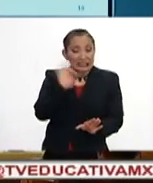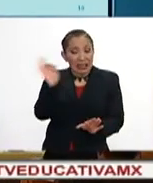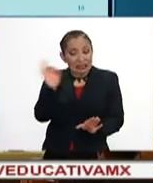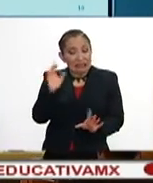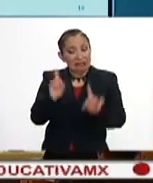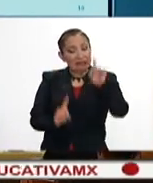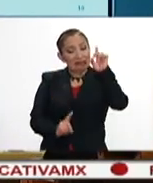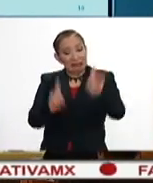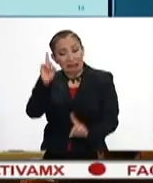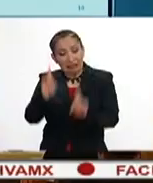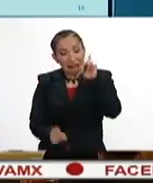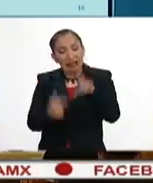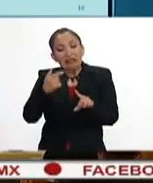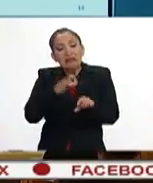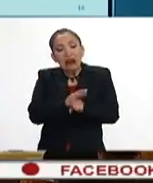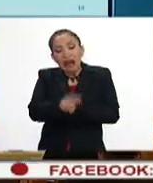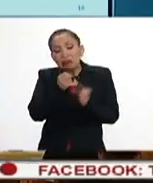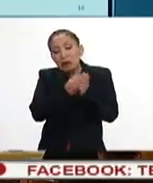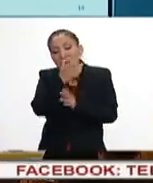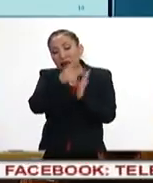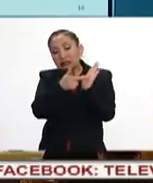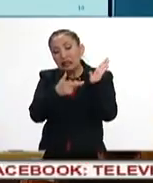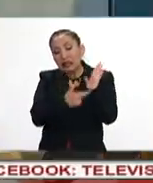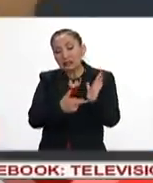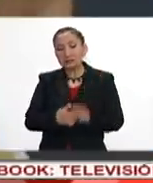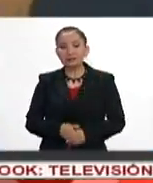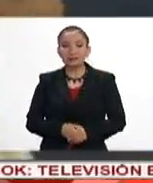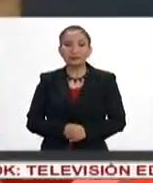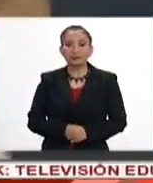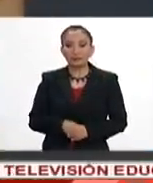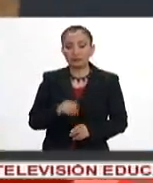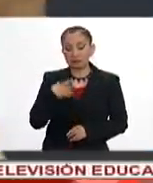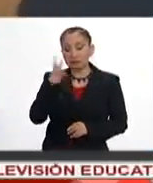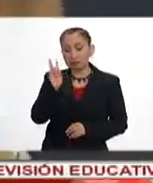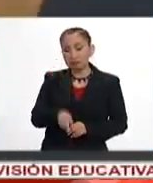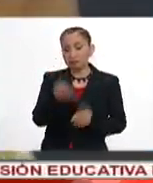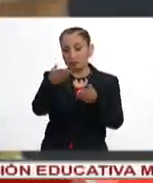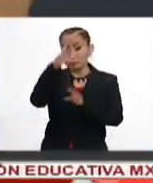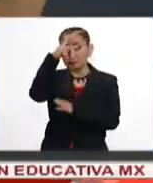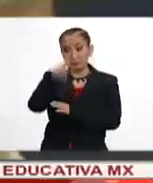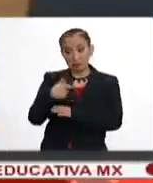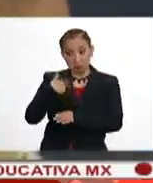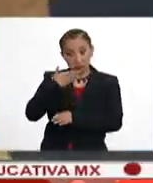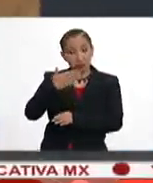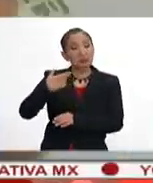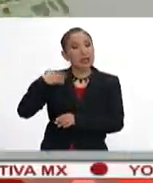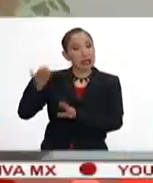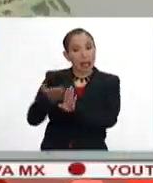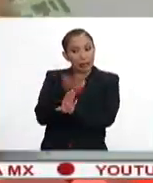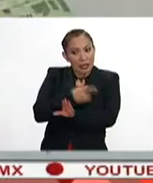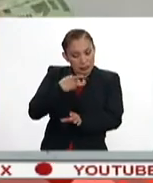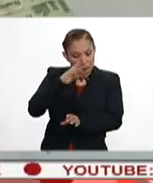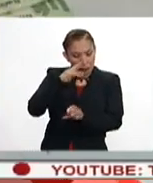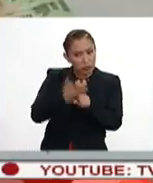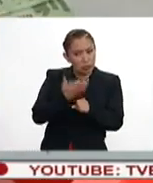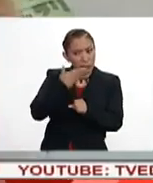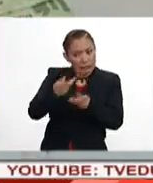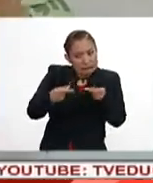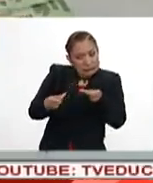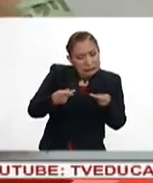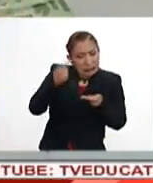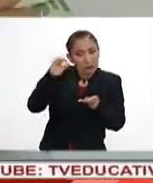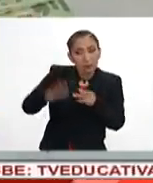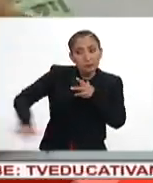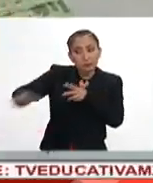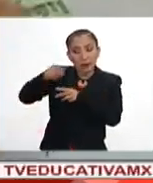nivel de incertidumbre sobre cuáles van a ser las nuevas reglas del juego. Reconoció que el Banco de México actuó de manera preventiva y responsable ante el contexto